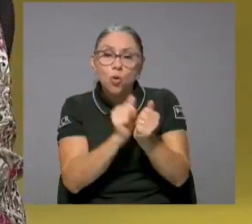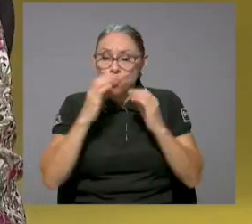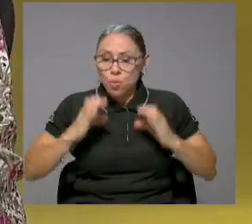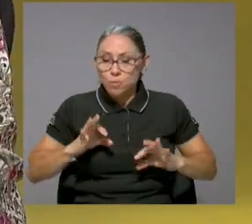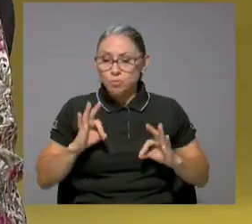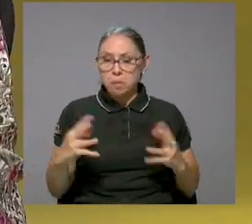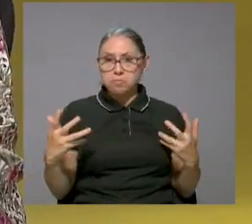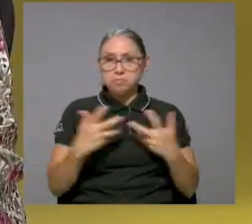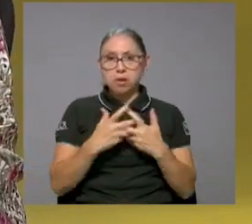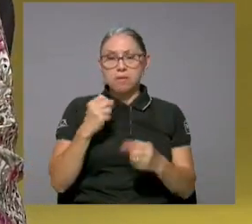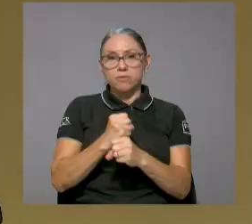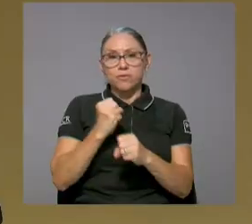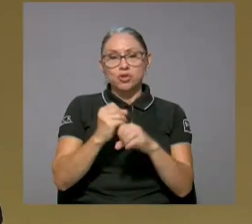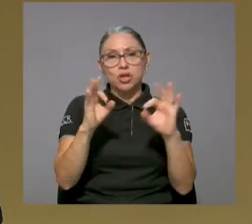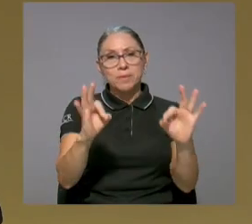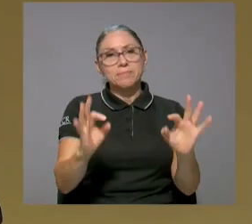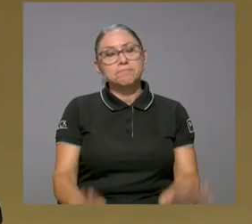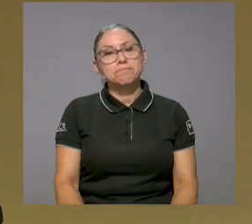bien.